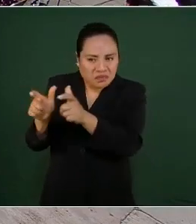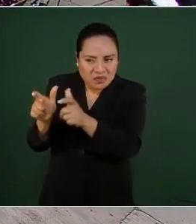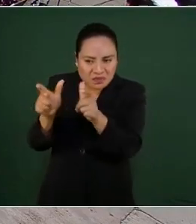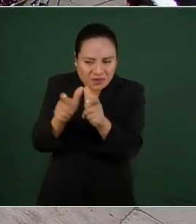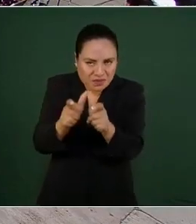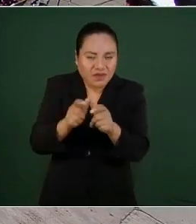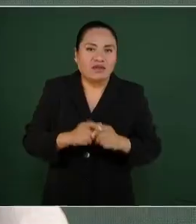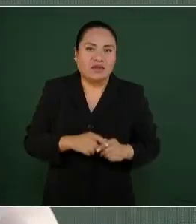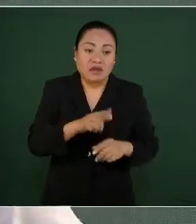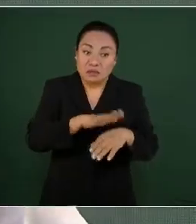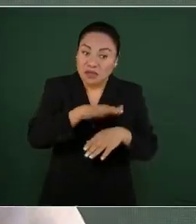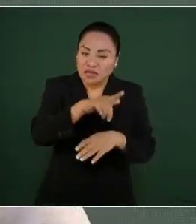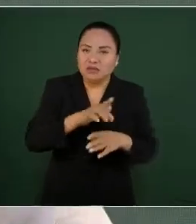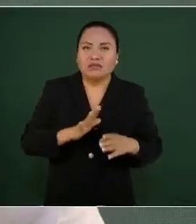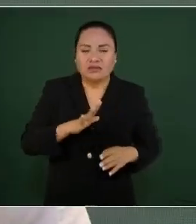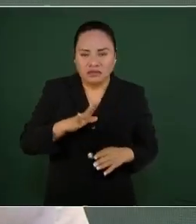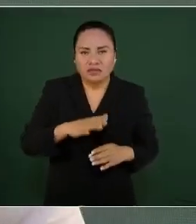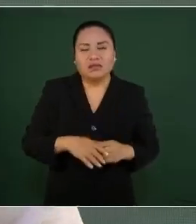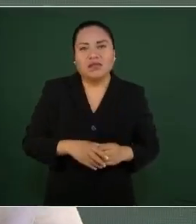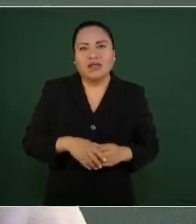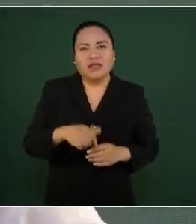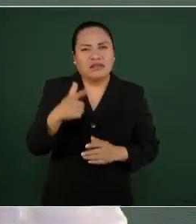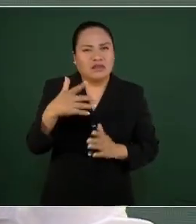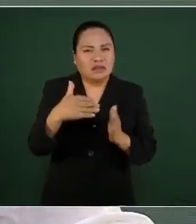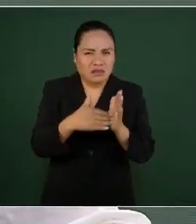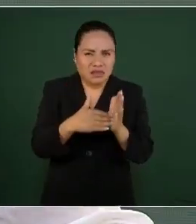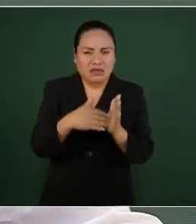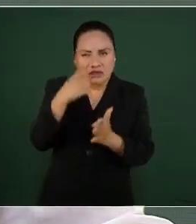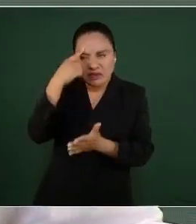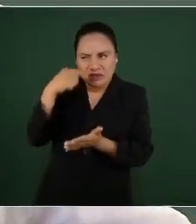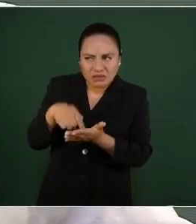Tienen, si no me equivoco, 7,000